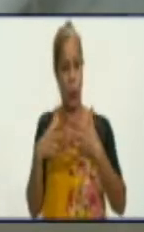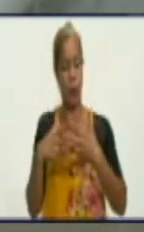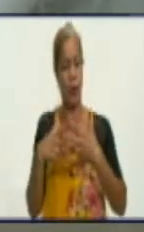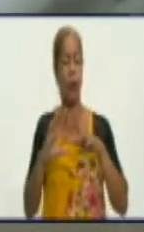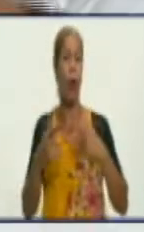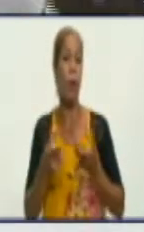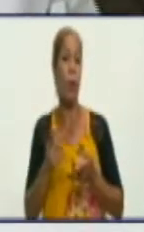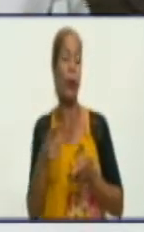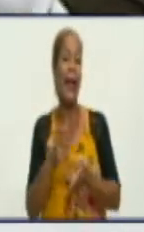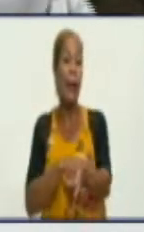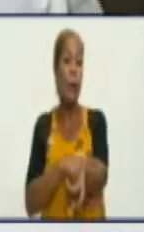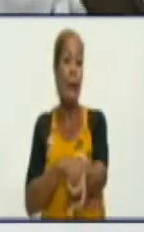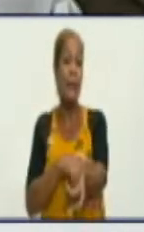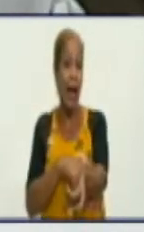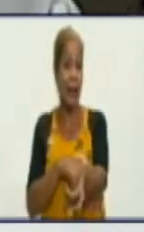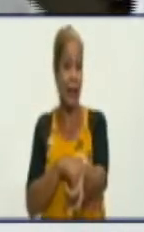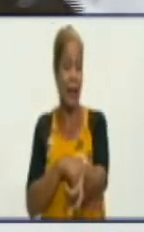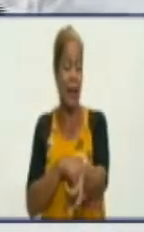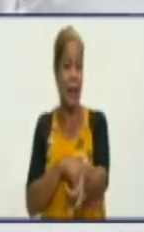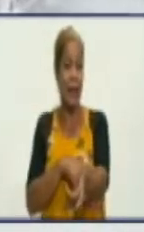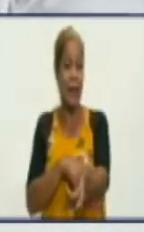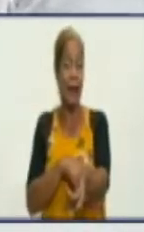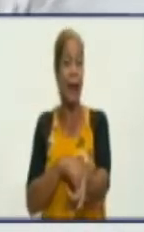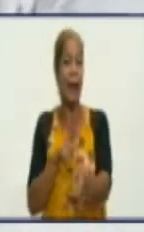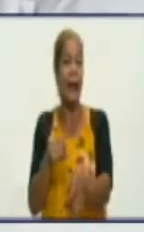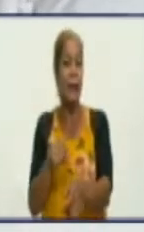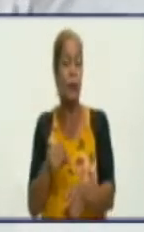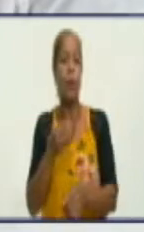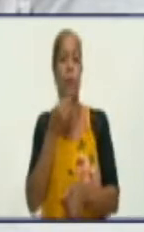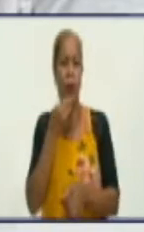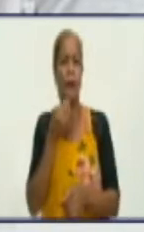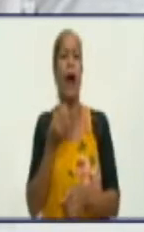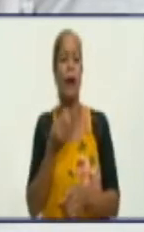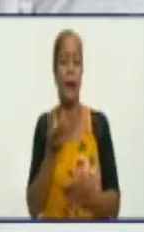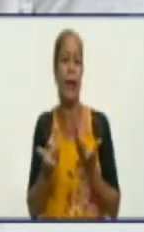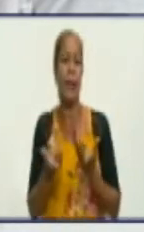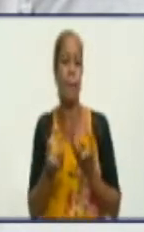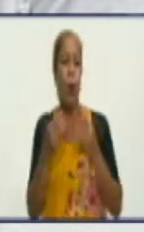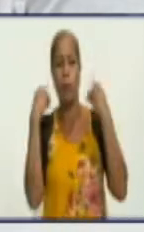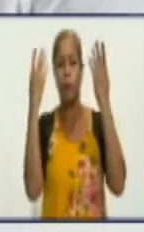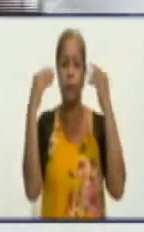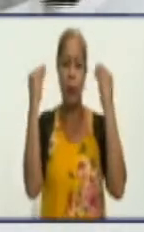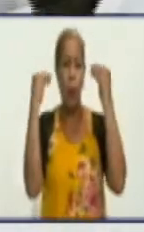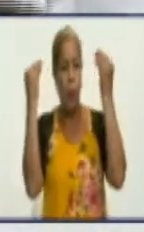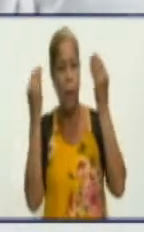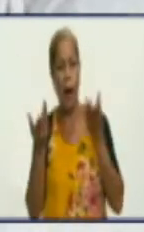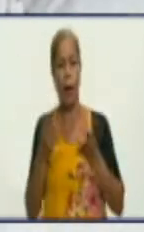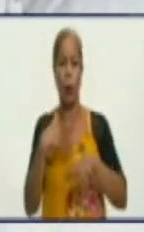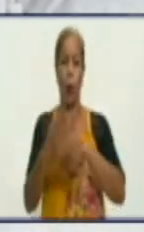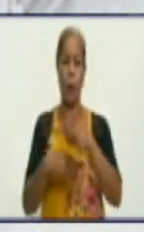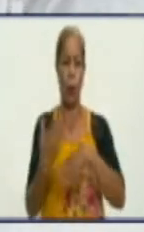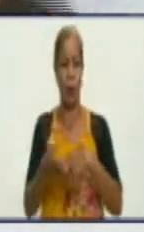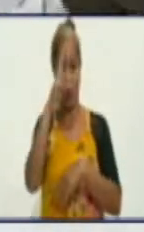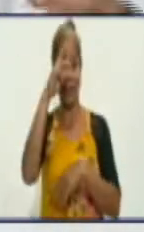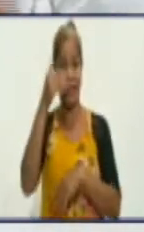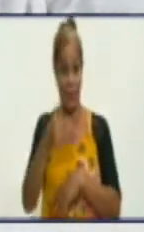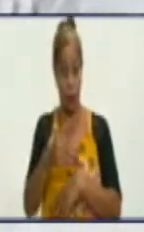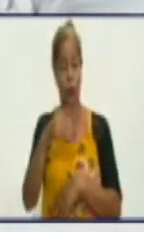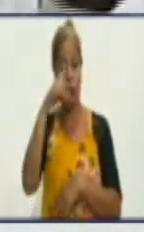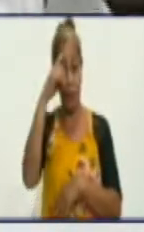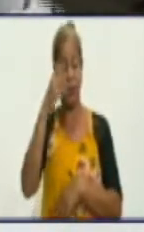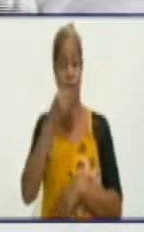hormonas, lo cual va a producir una vasoconstricción arterial. Ahí sí pudiera estar condicionada que apareciera una hipertensión arterial en